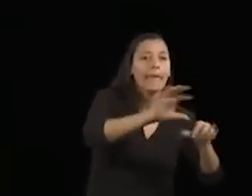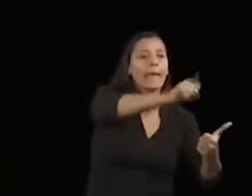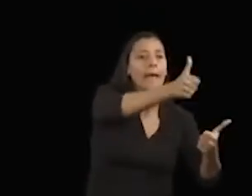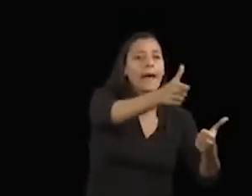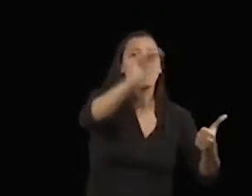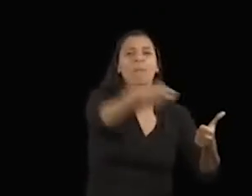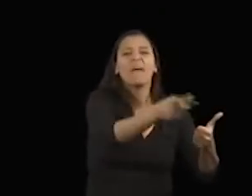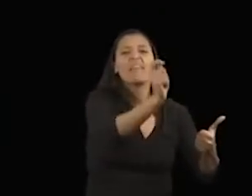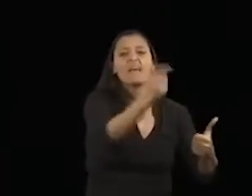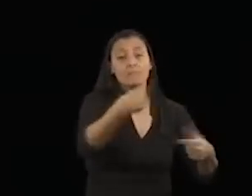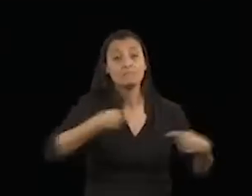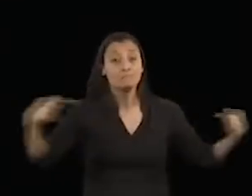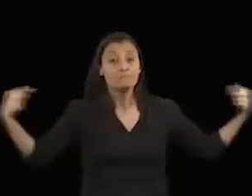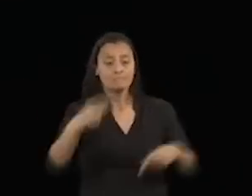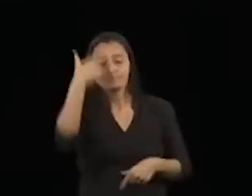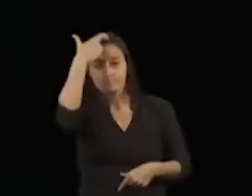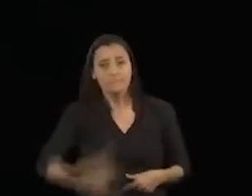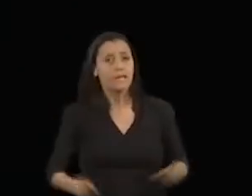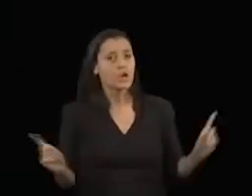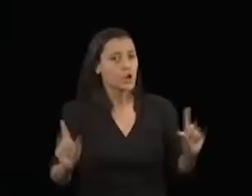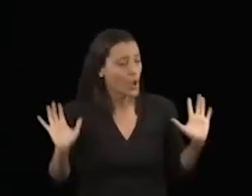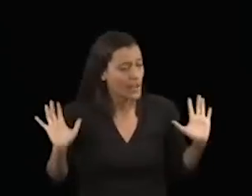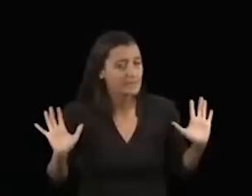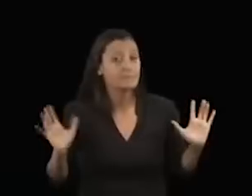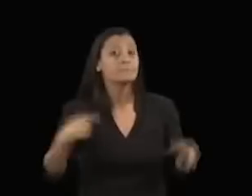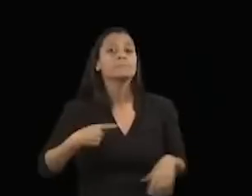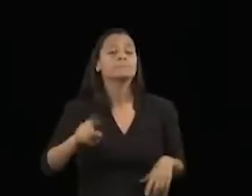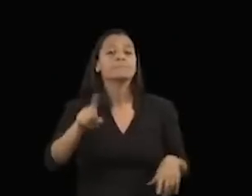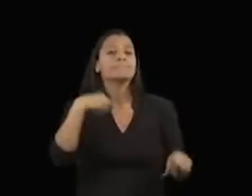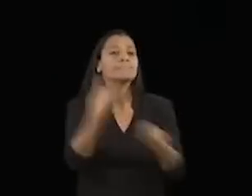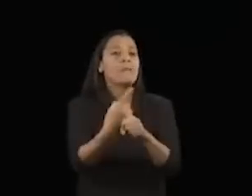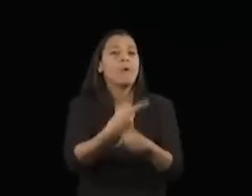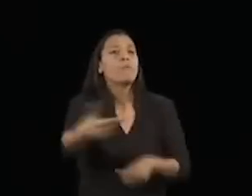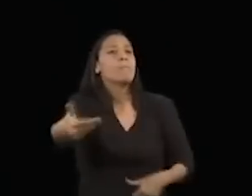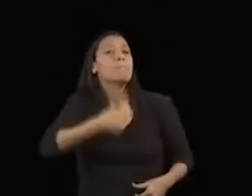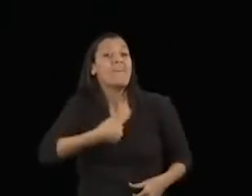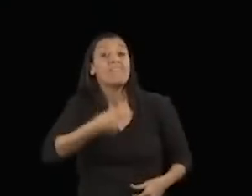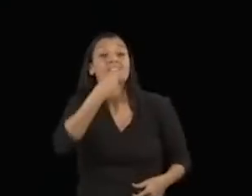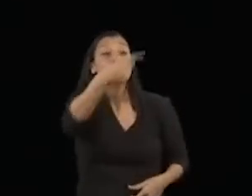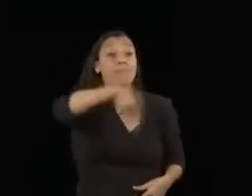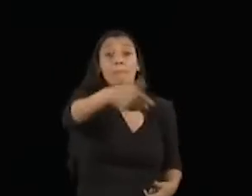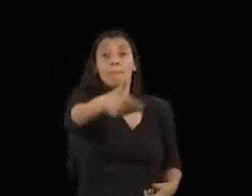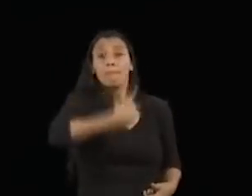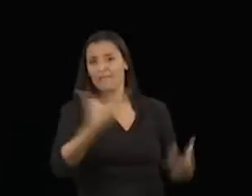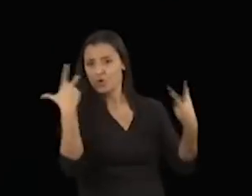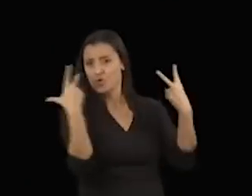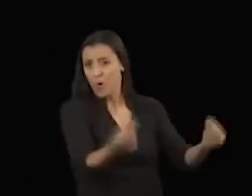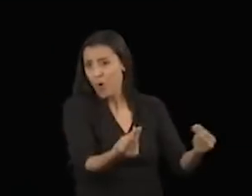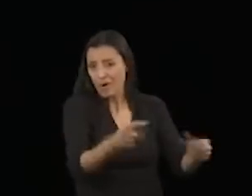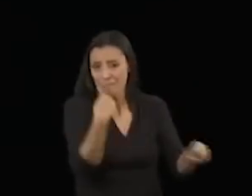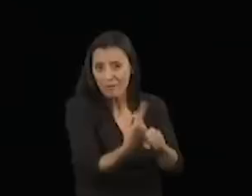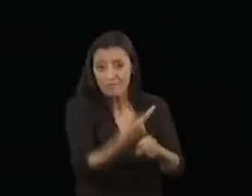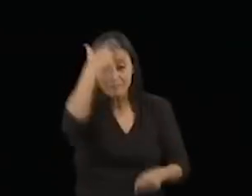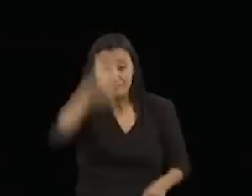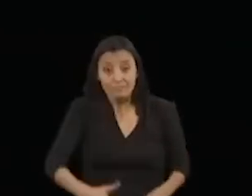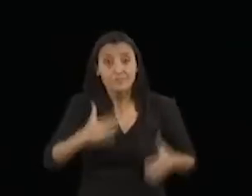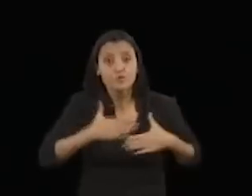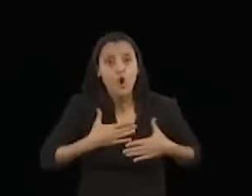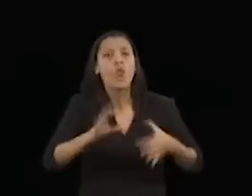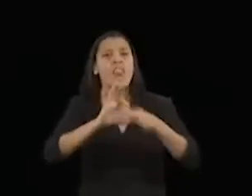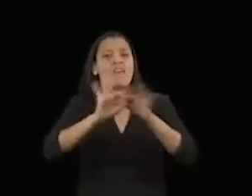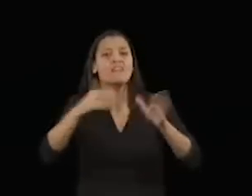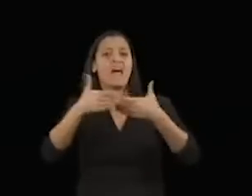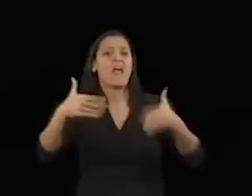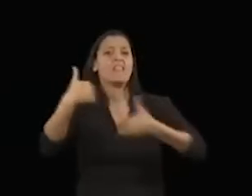en mi concepción. Y no se les ocurra pedírmelo porque no lo van a tener. Soy liberal libertario.